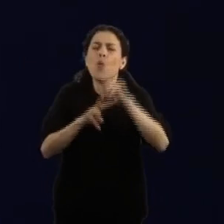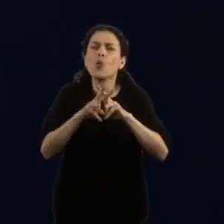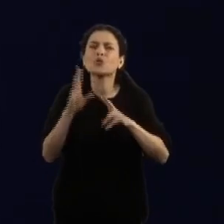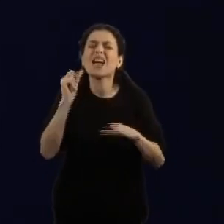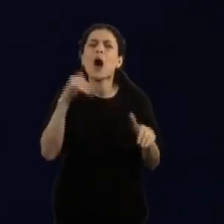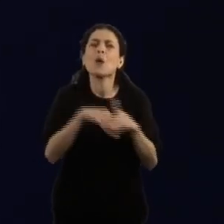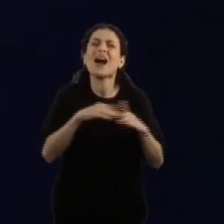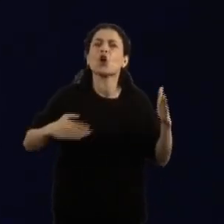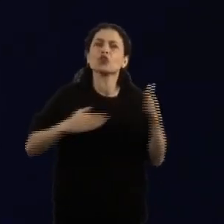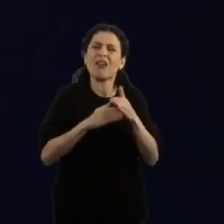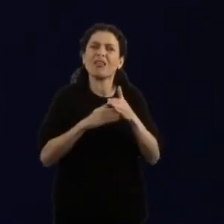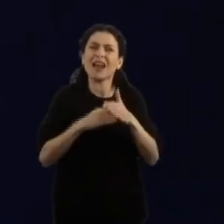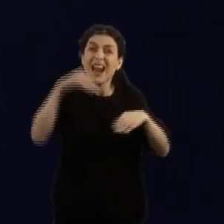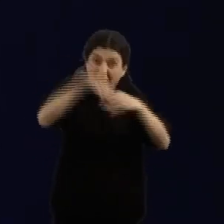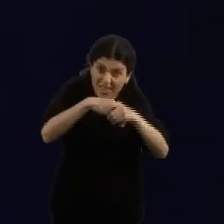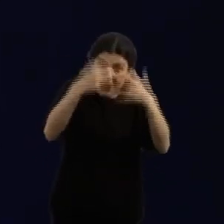dejado quebrado,